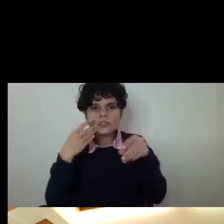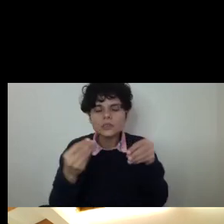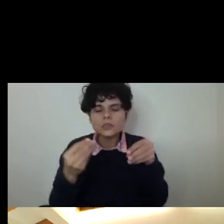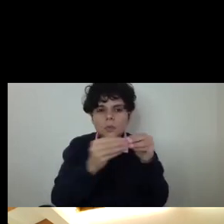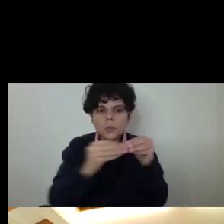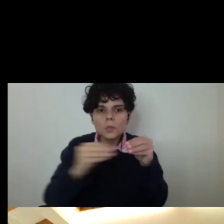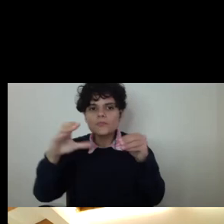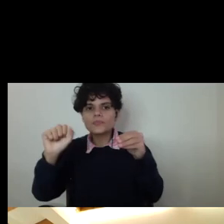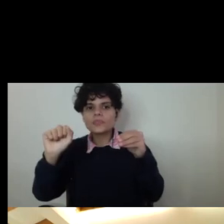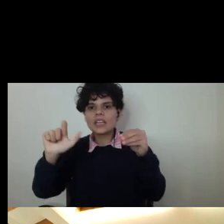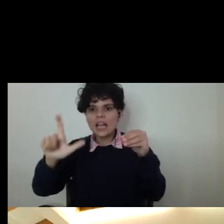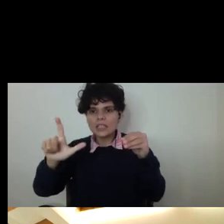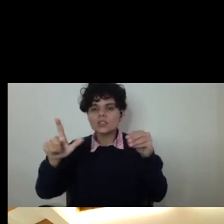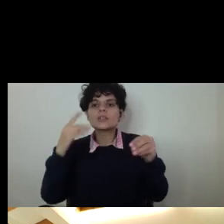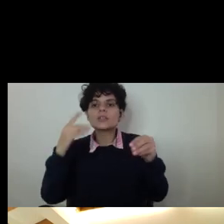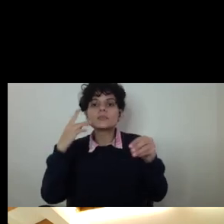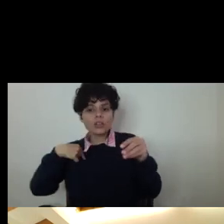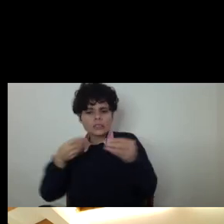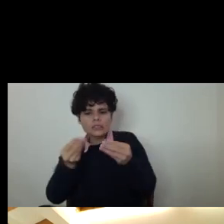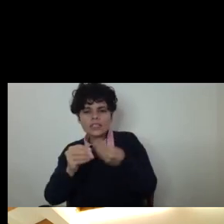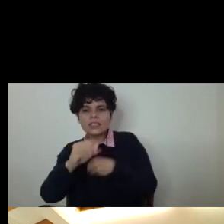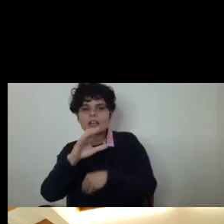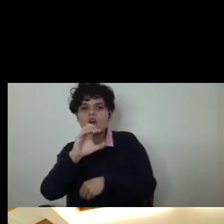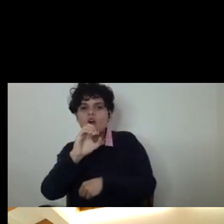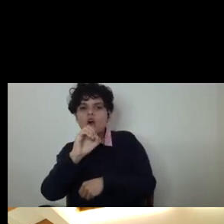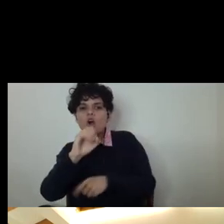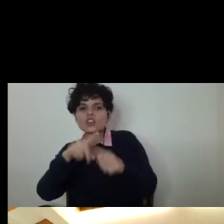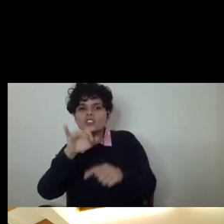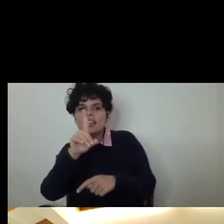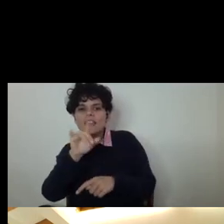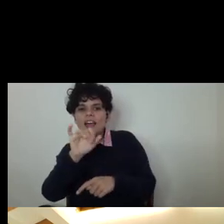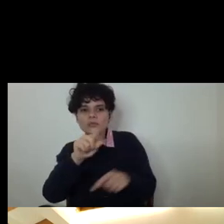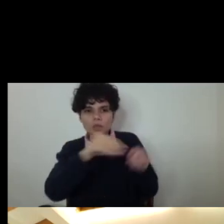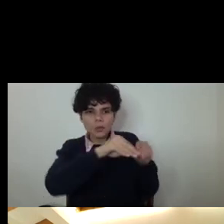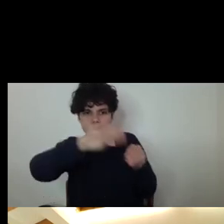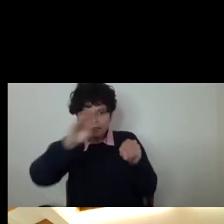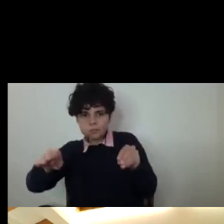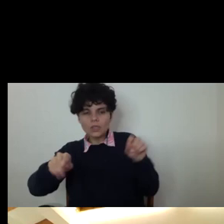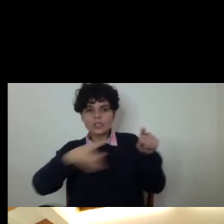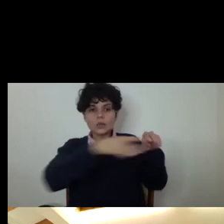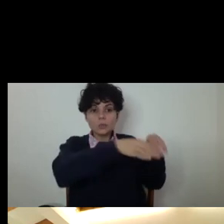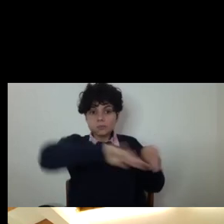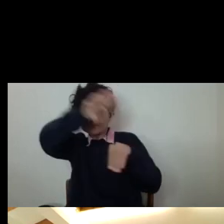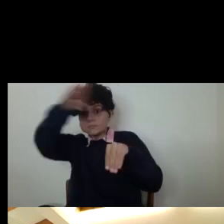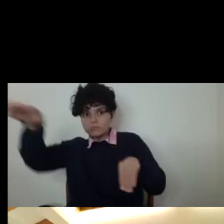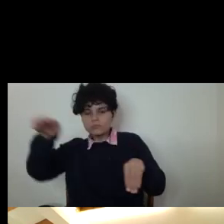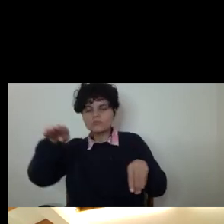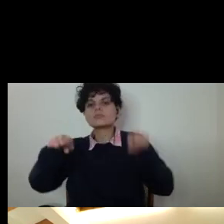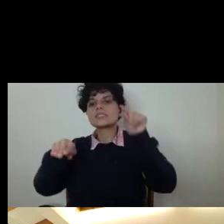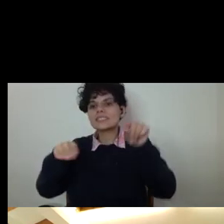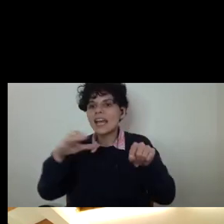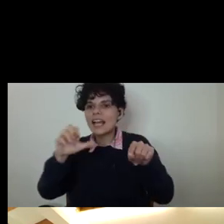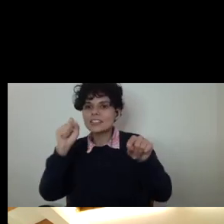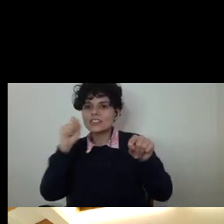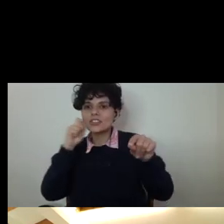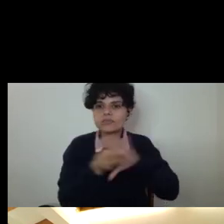respuesta de campana; si eran más oxidados, tenían esta respuesta de alta activación por calcio, y se podía partir